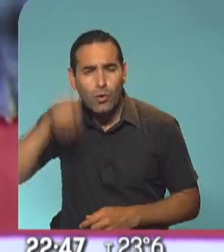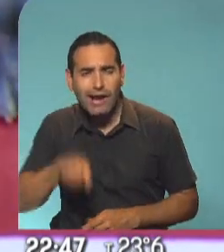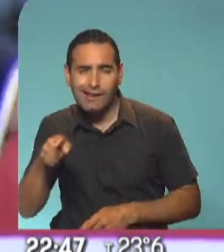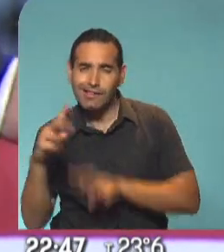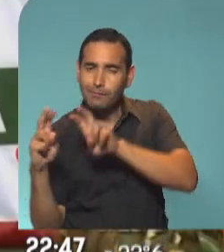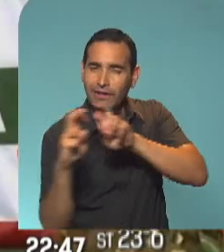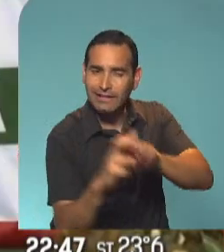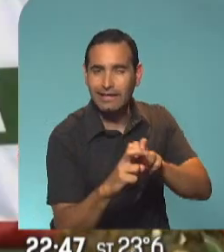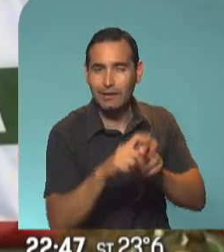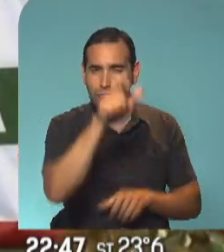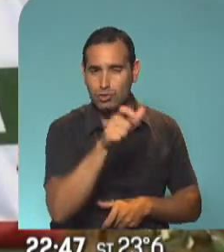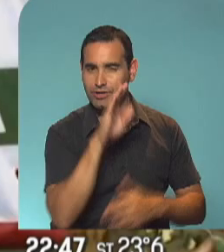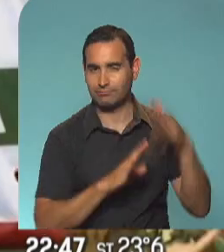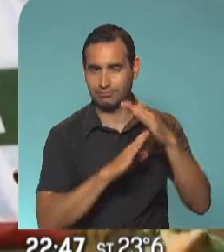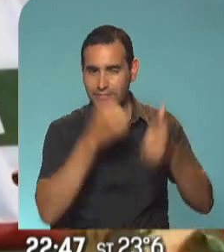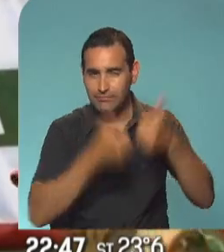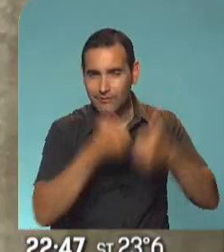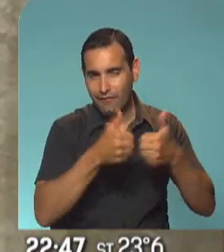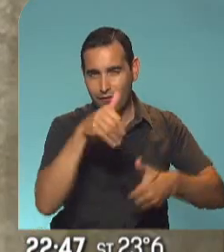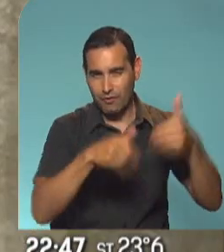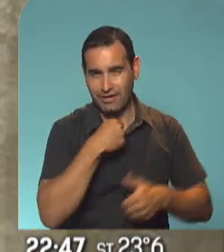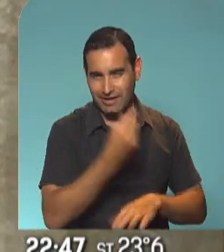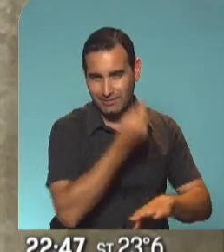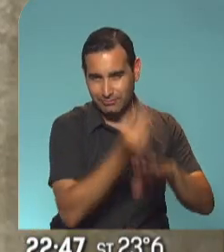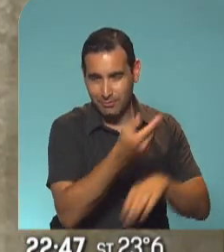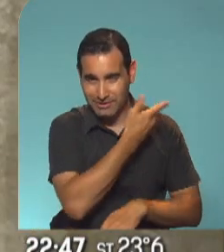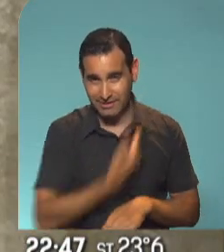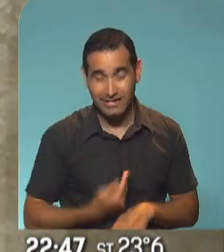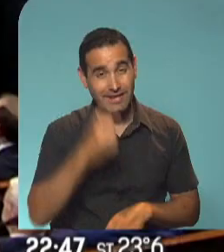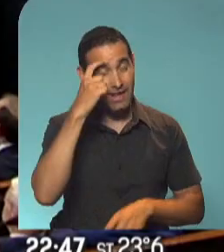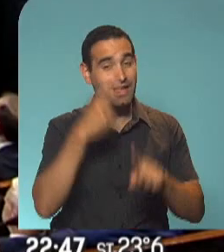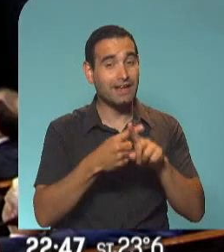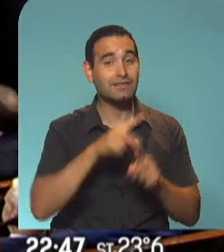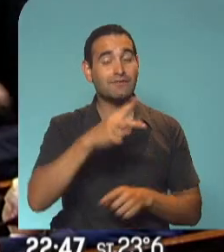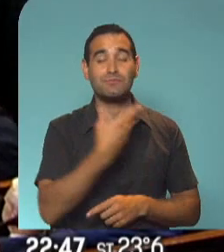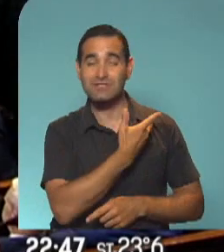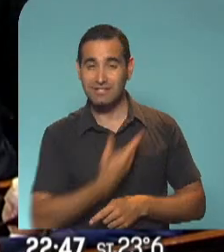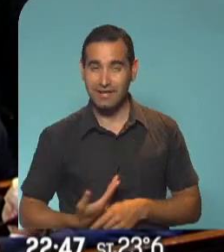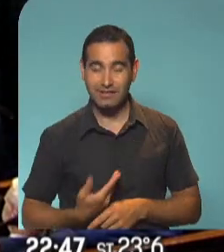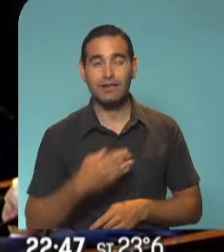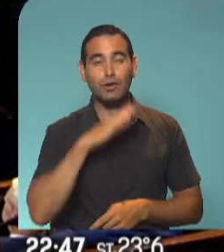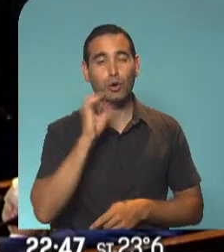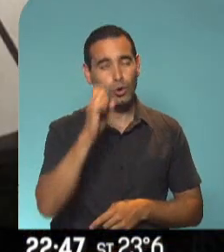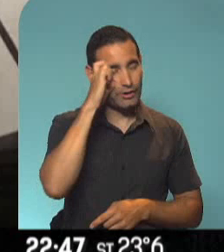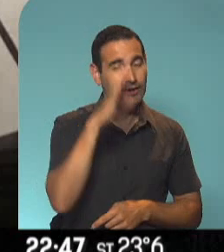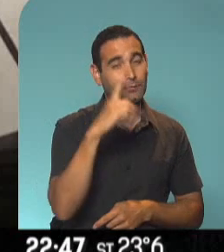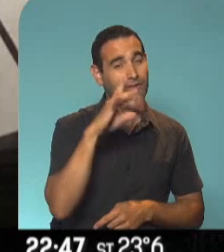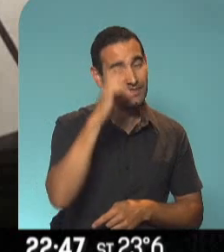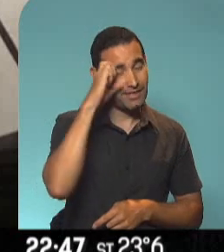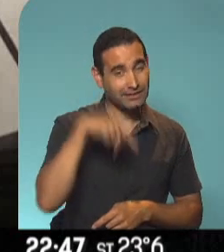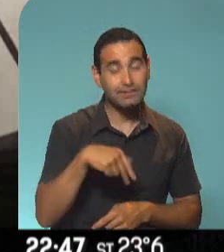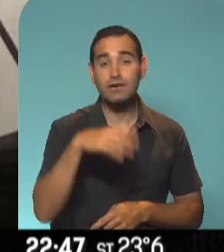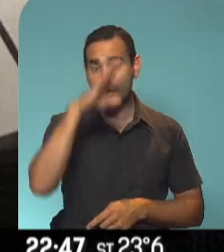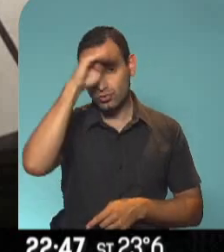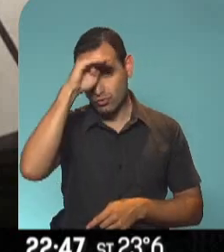su principal rival político, el aspirante a la nominación demócrata y ex vicepresidente John Biden. Trump,